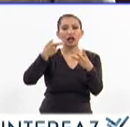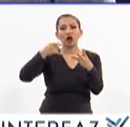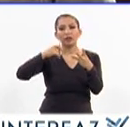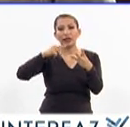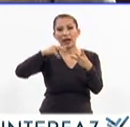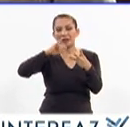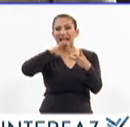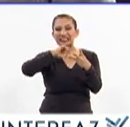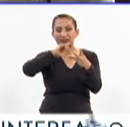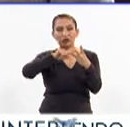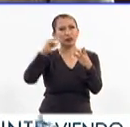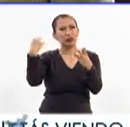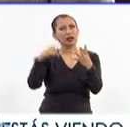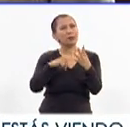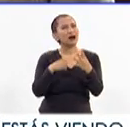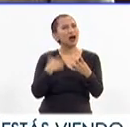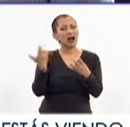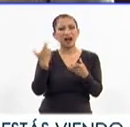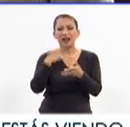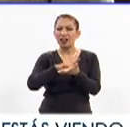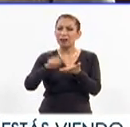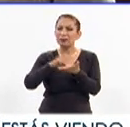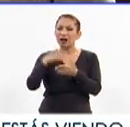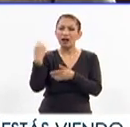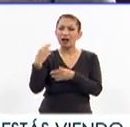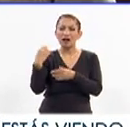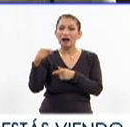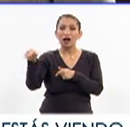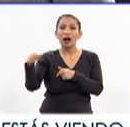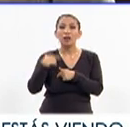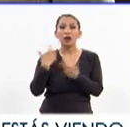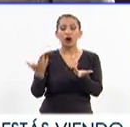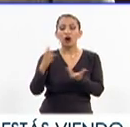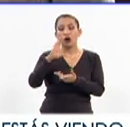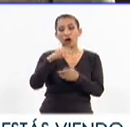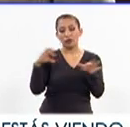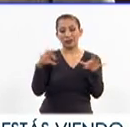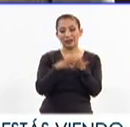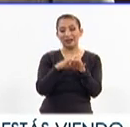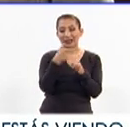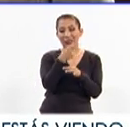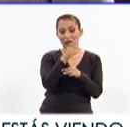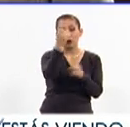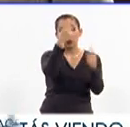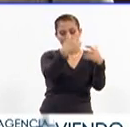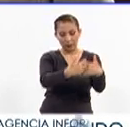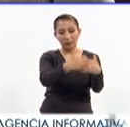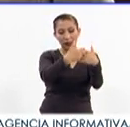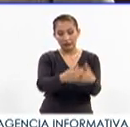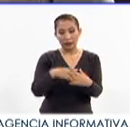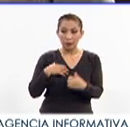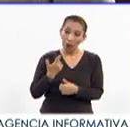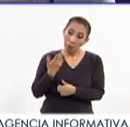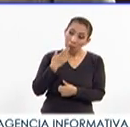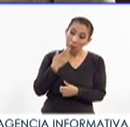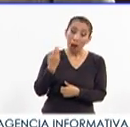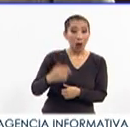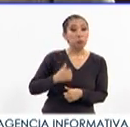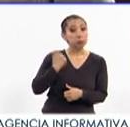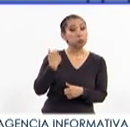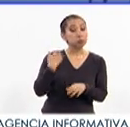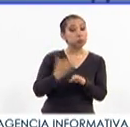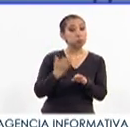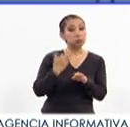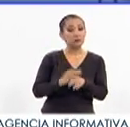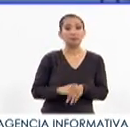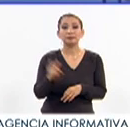geotermia y una que le llaman energía limpia, que viene siendo la parte de cogeneración, que ya varias empresas lo están tomando en su día a